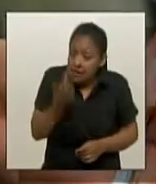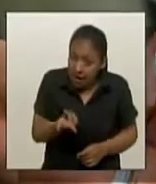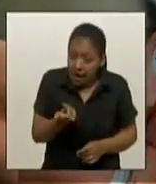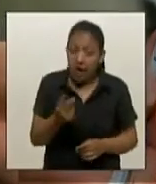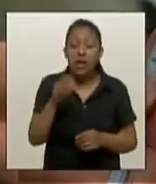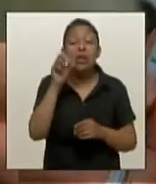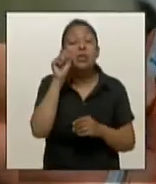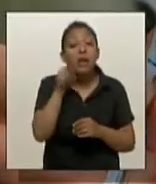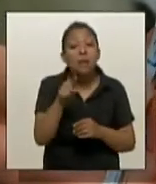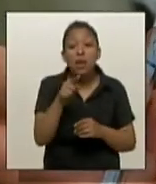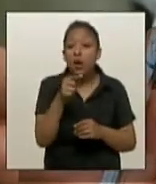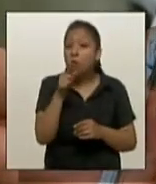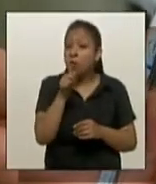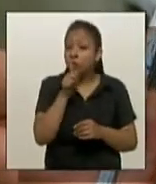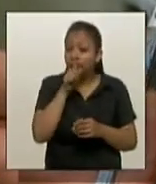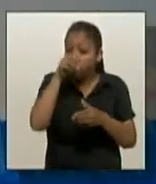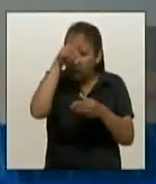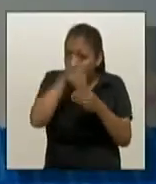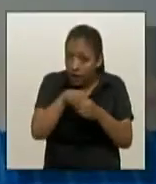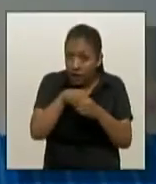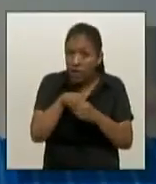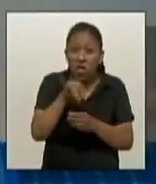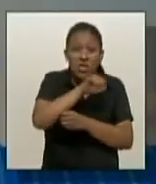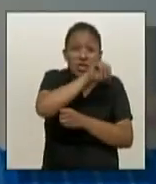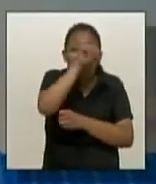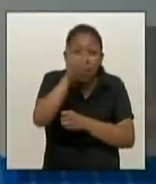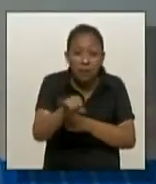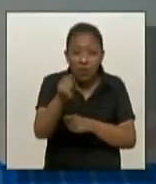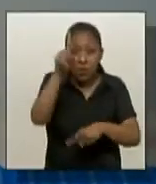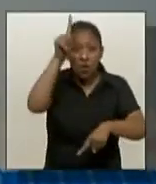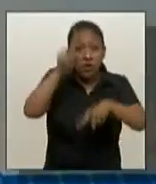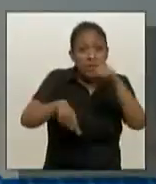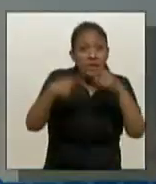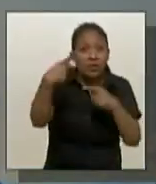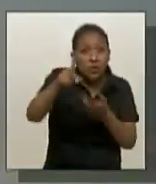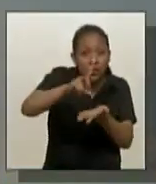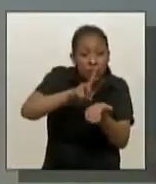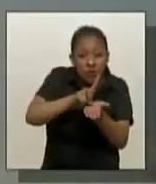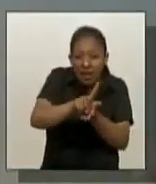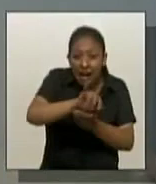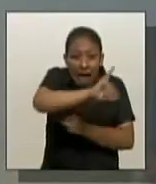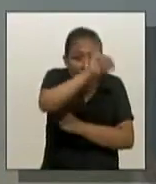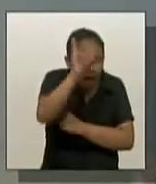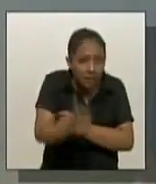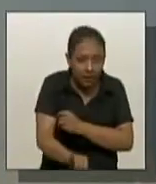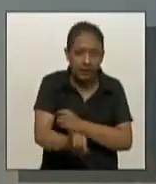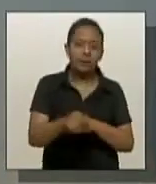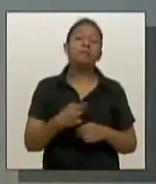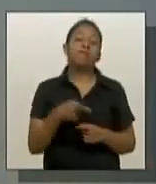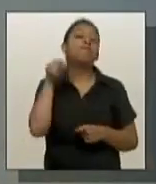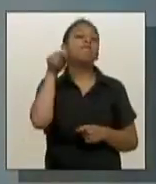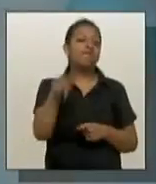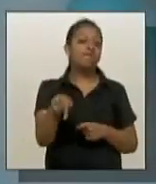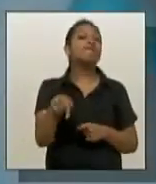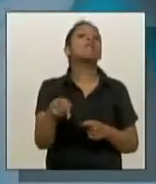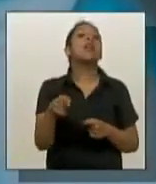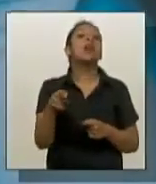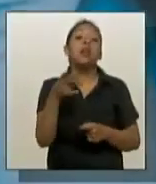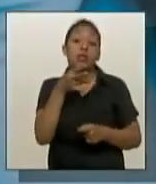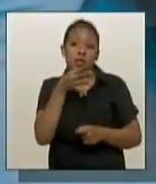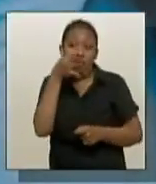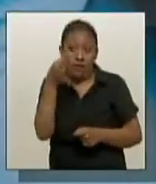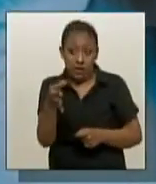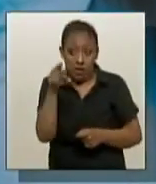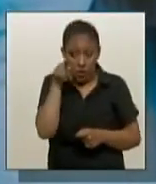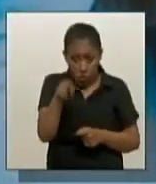y no debe nunca de mermar los derechos de la persona, no quita derechos. Y aquí están condicionando